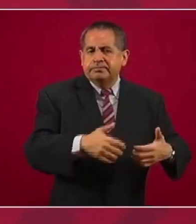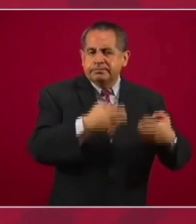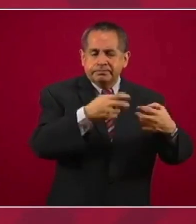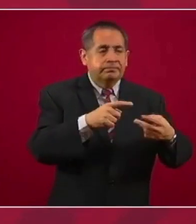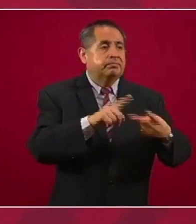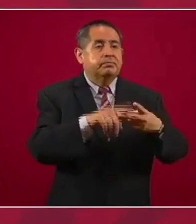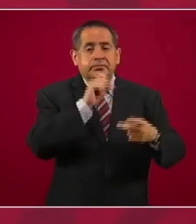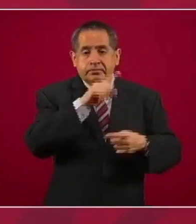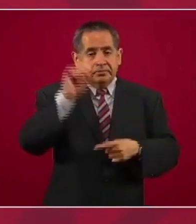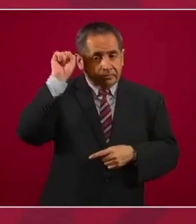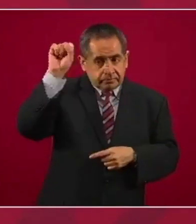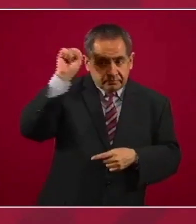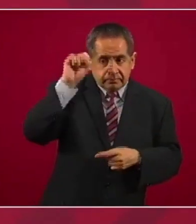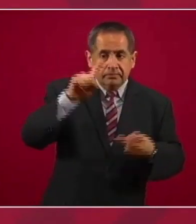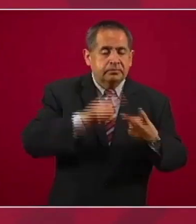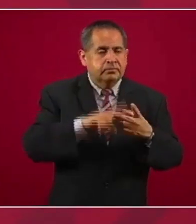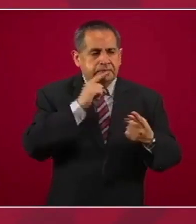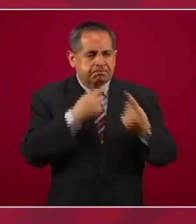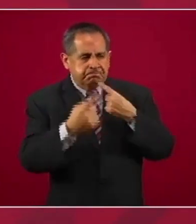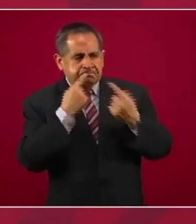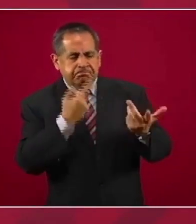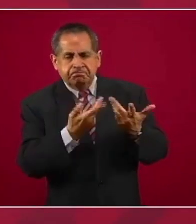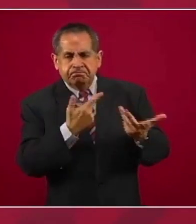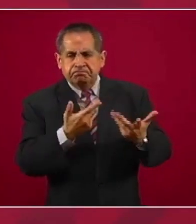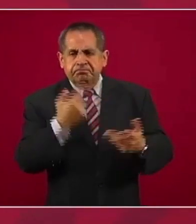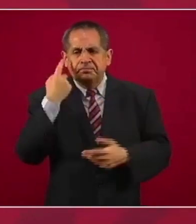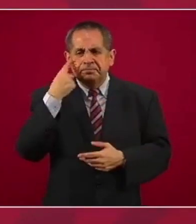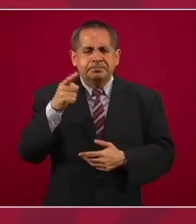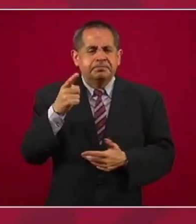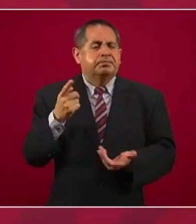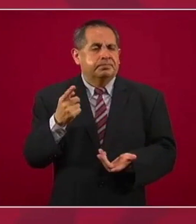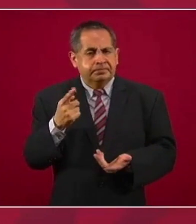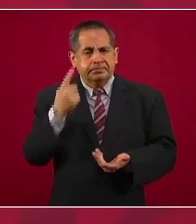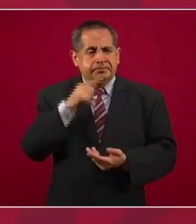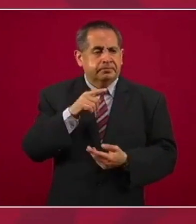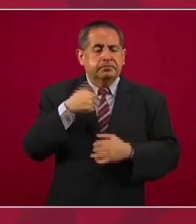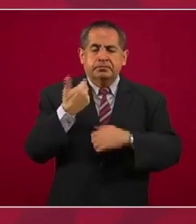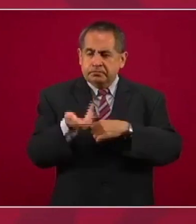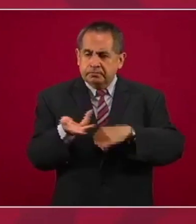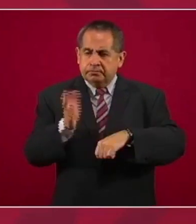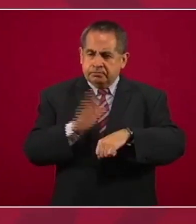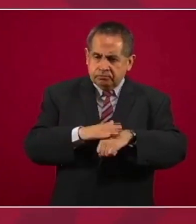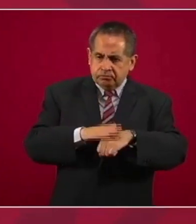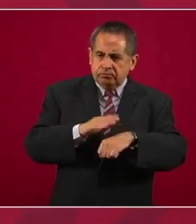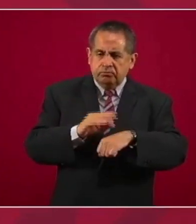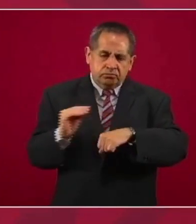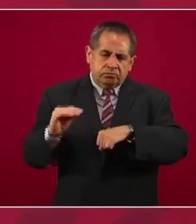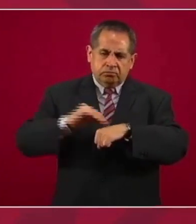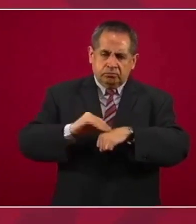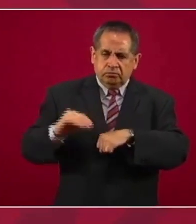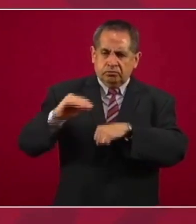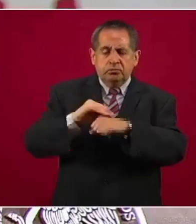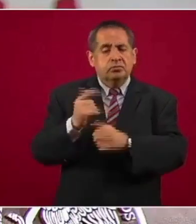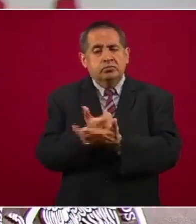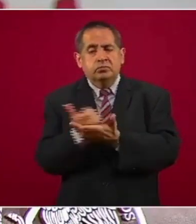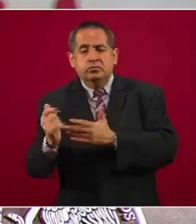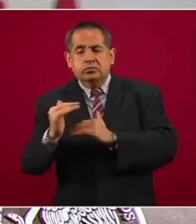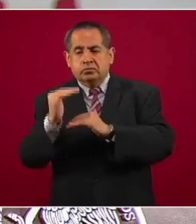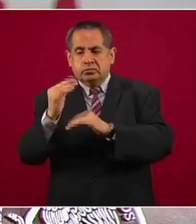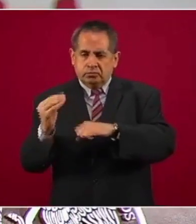sindicatos, con el sector empresarial, para que los aumentos al salario mínimo, que es un